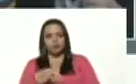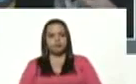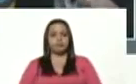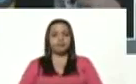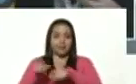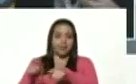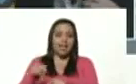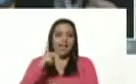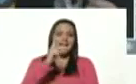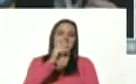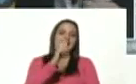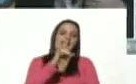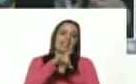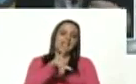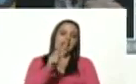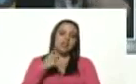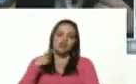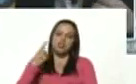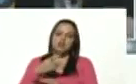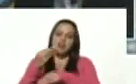tengo que hacer una pregunta, Keila.